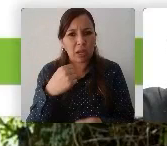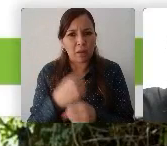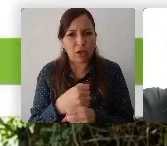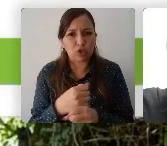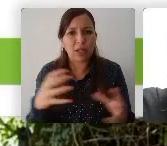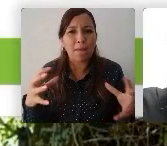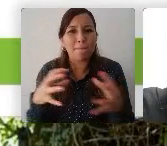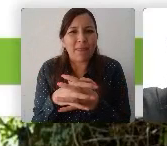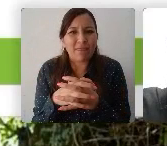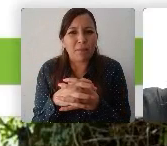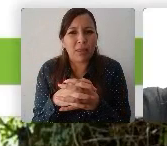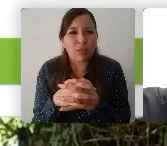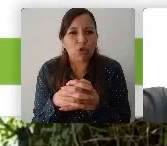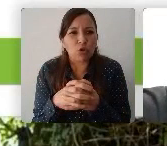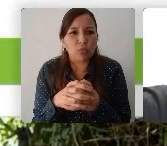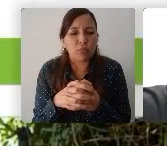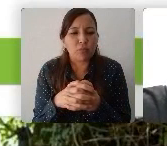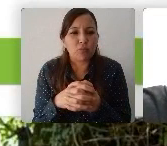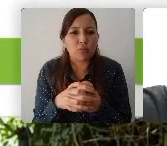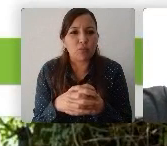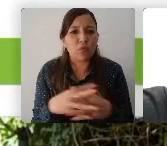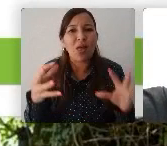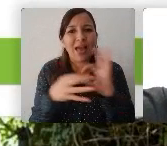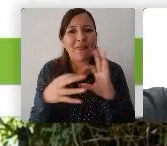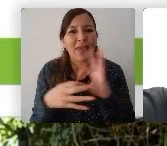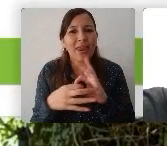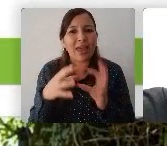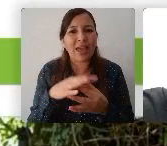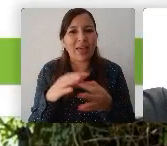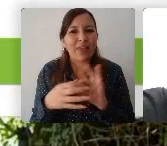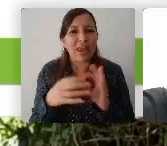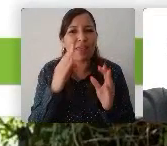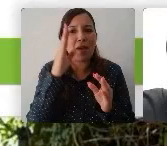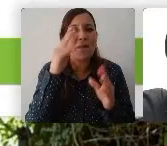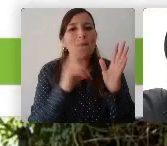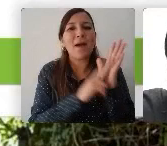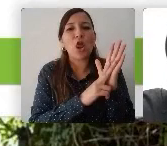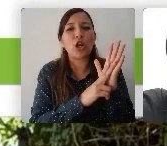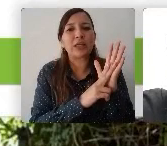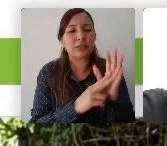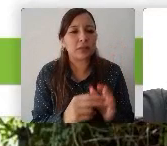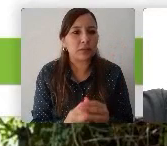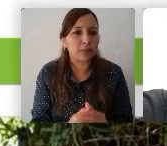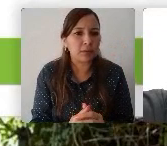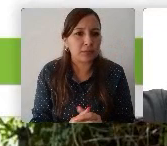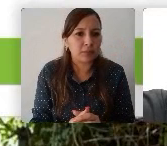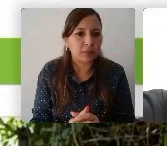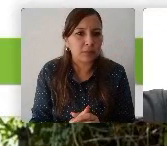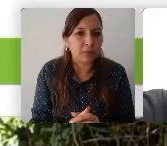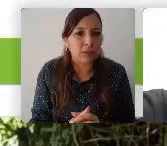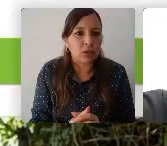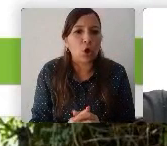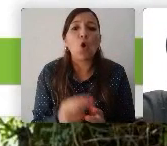realidad diversifican las cadenas de valor, ¿no? Como ya mencionaba, diversifican la oferta turística nacional, promueven la conservación